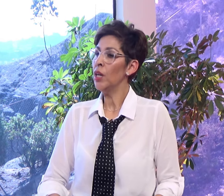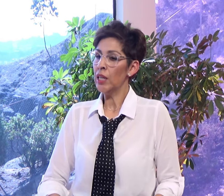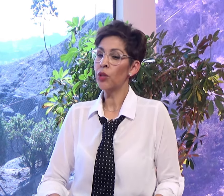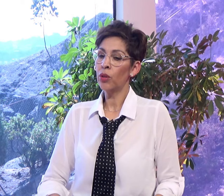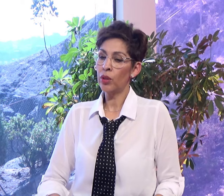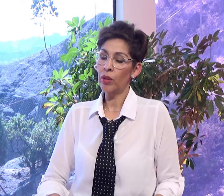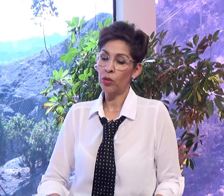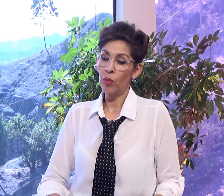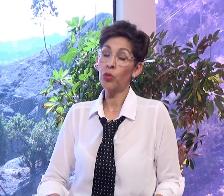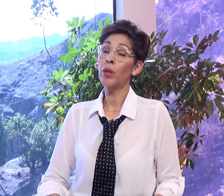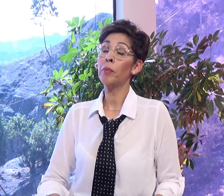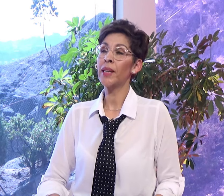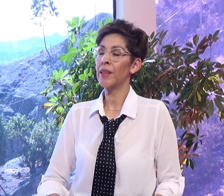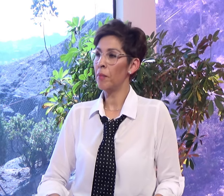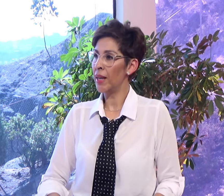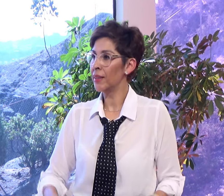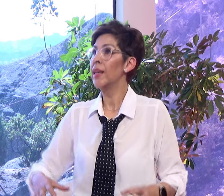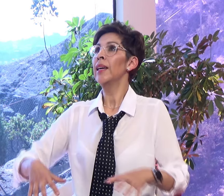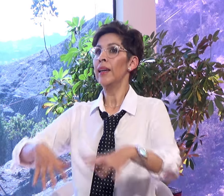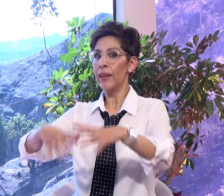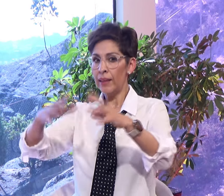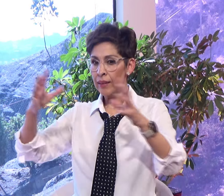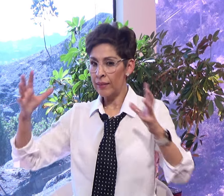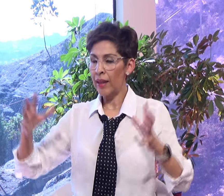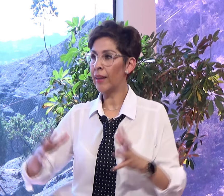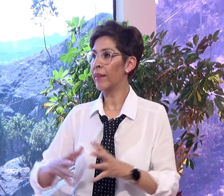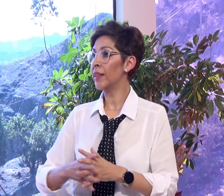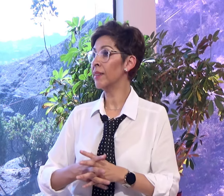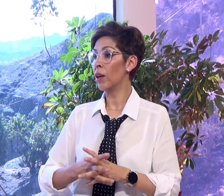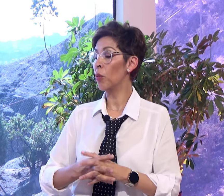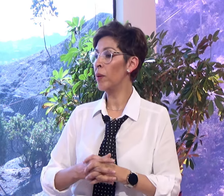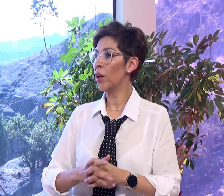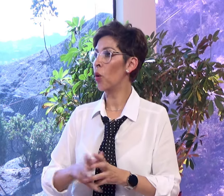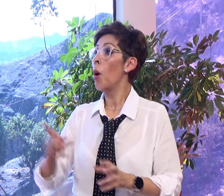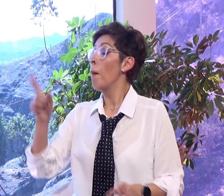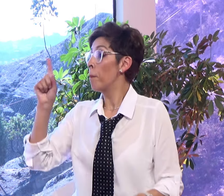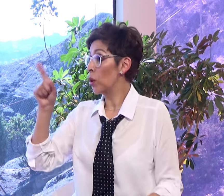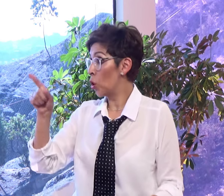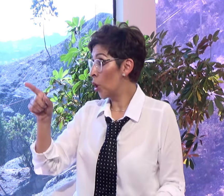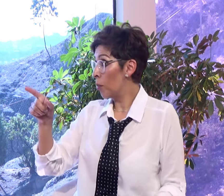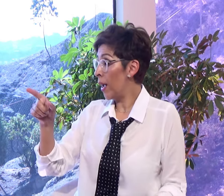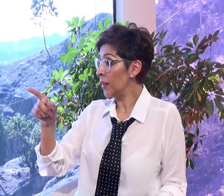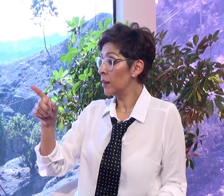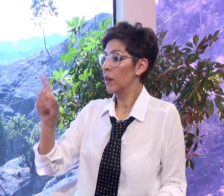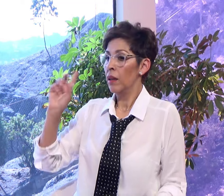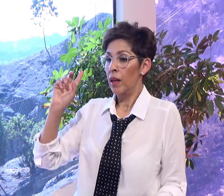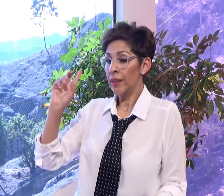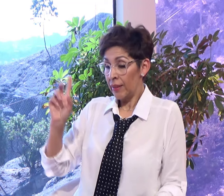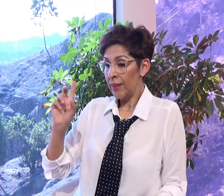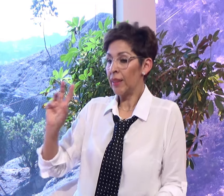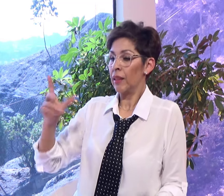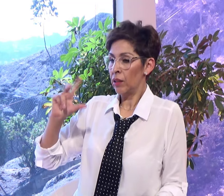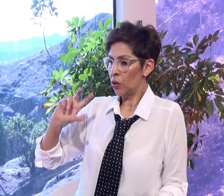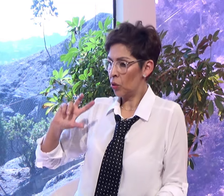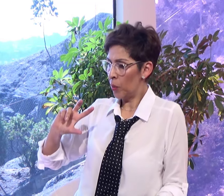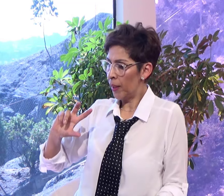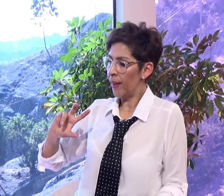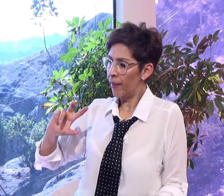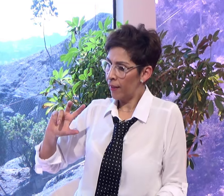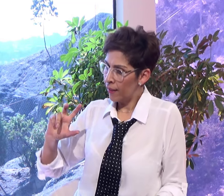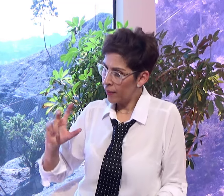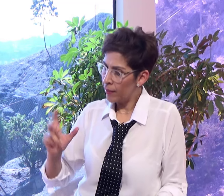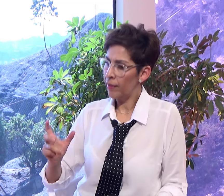lado. Yo creo que somos una pieza más en este ajedrez tan complejo. Ahora, pero lo del MAS, es decir, es